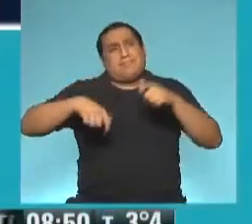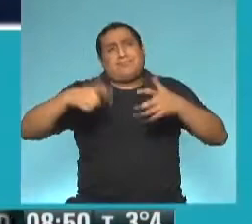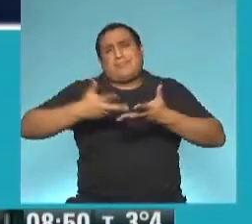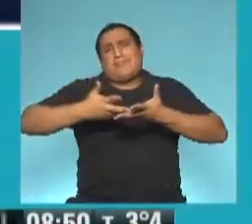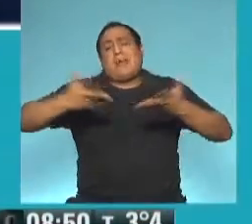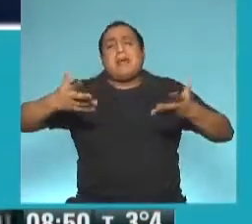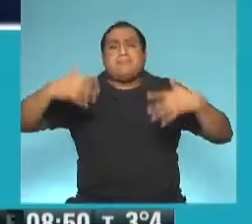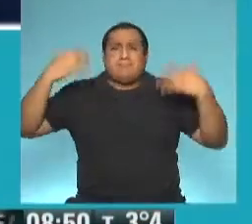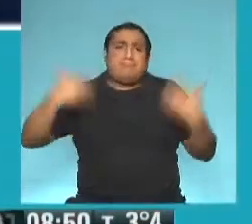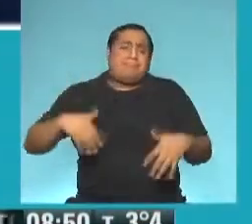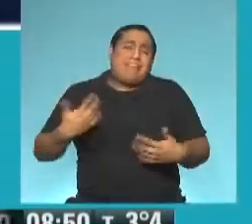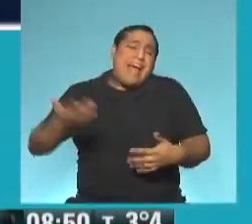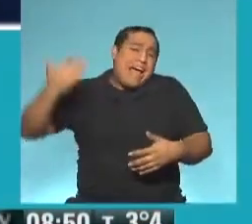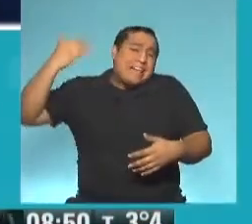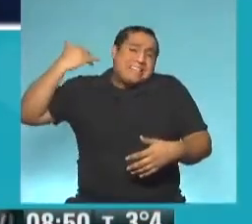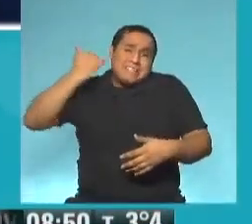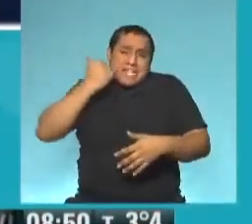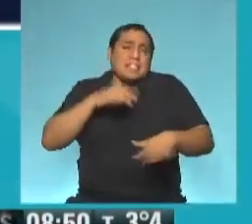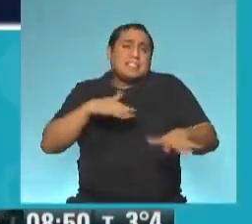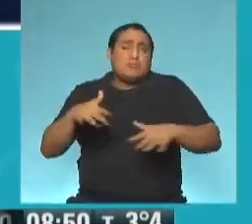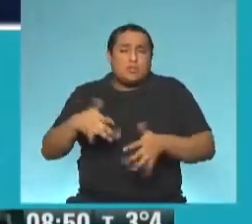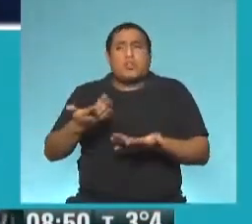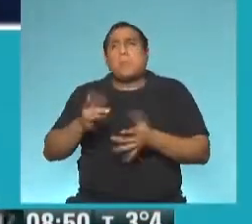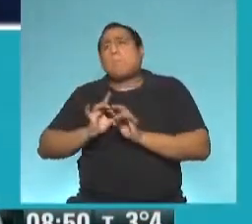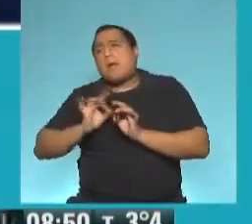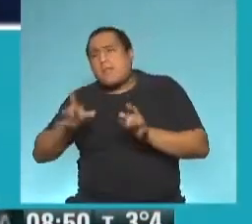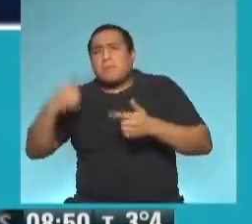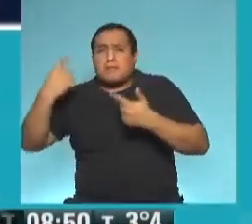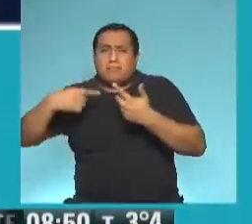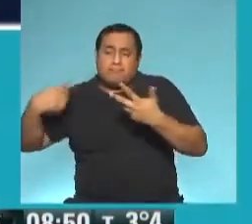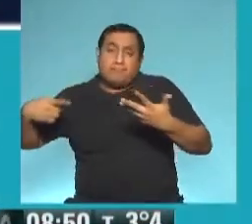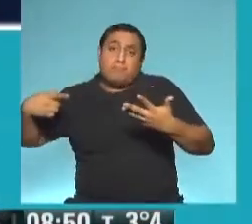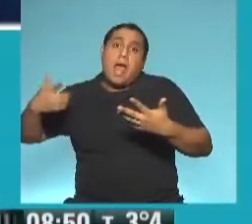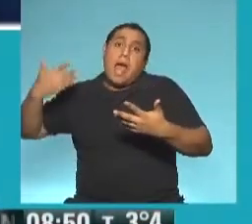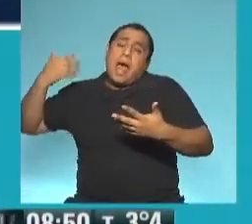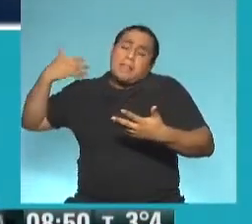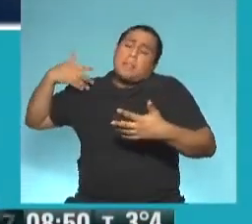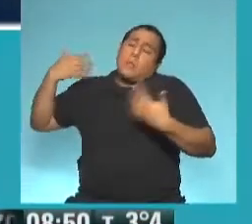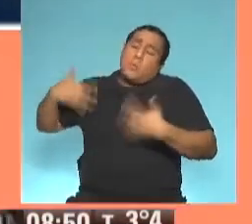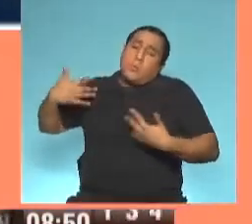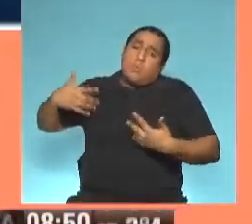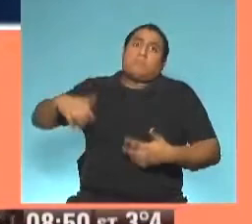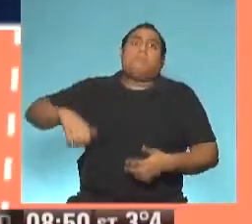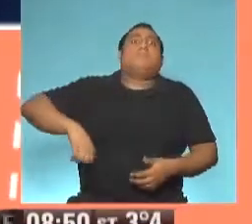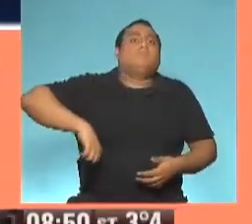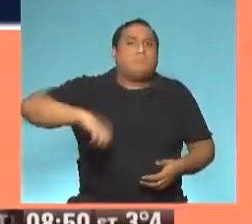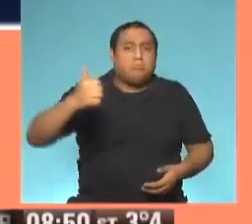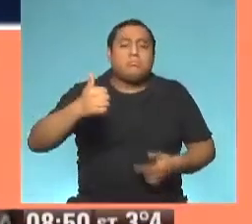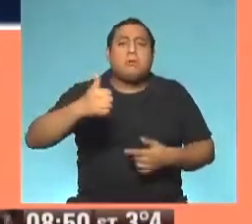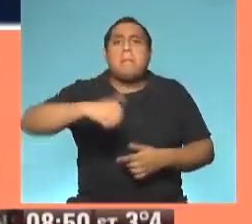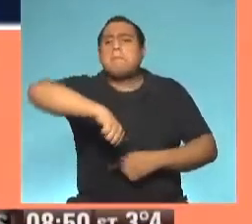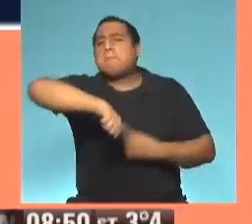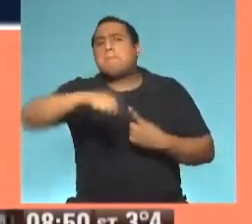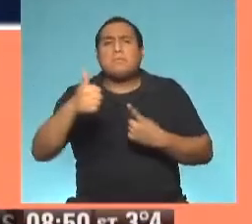situaciones críticas y de catástrofes y de pandemias, y las hemos podido superar porque hemos aprendido